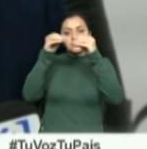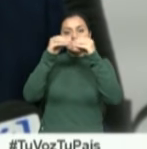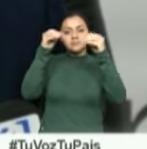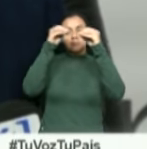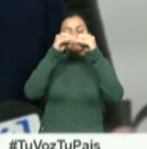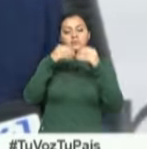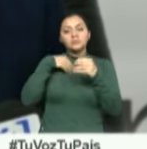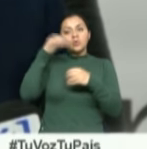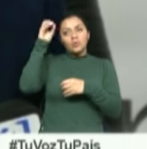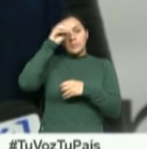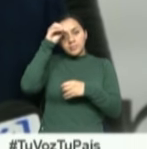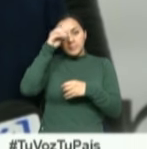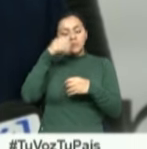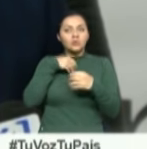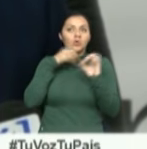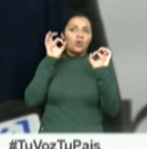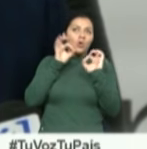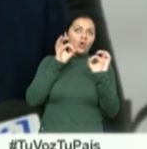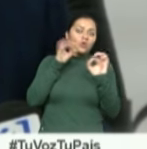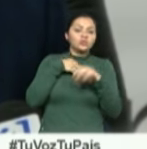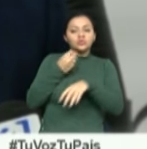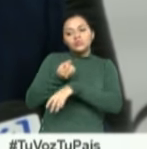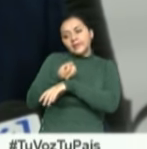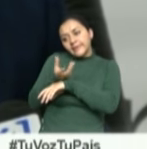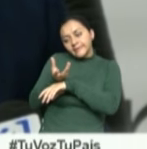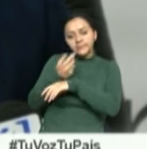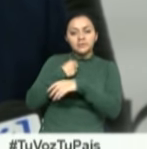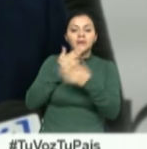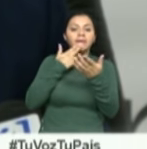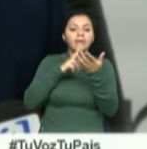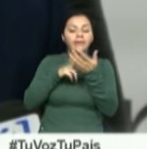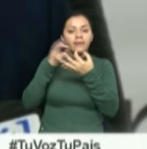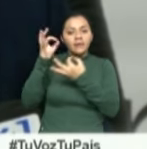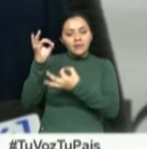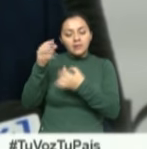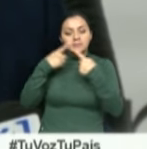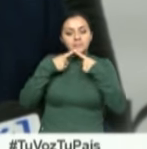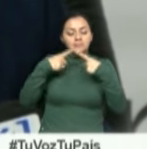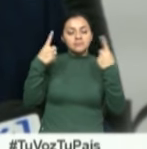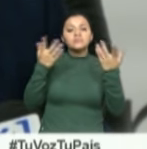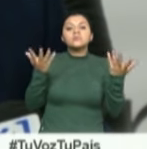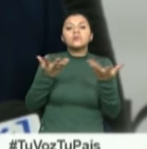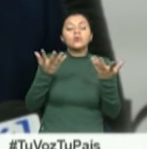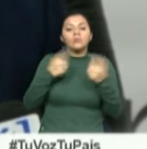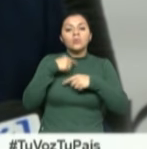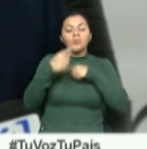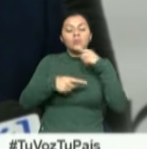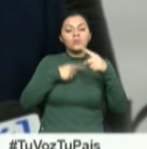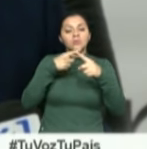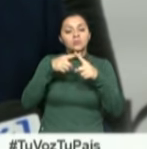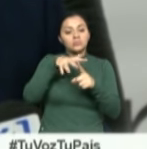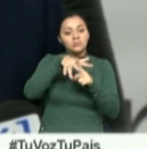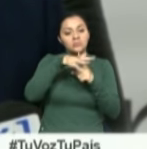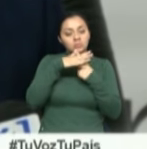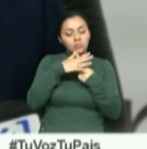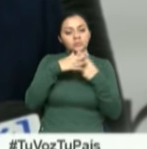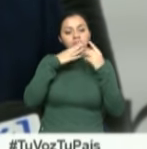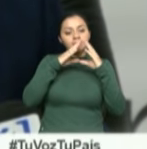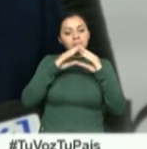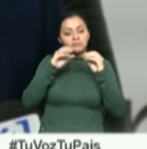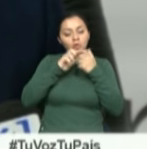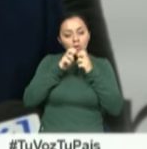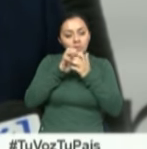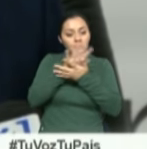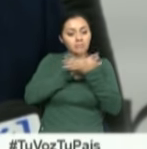de criterios u opiniones a través de comunicados y publicaciones en momentos y situaciones de conmoción